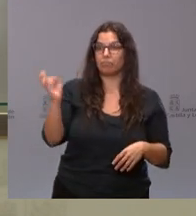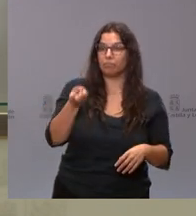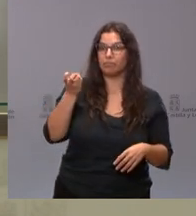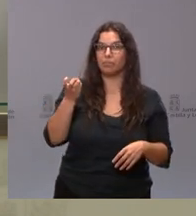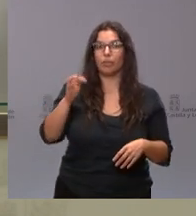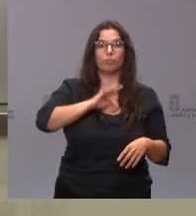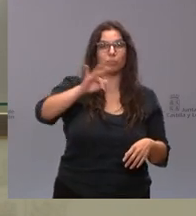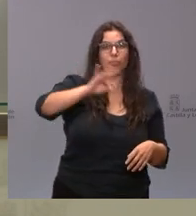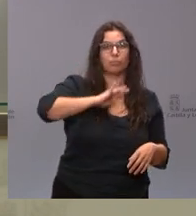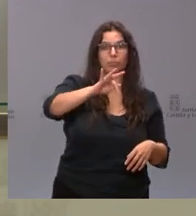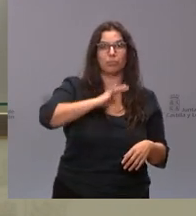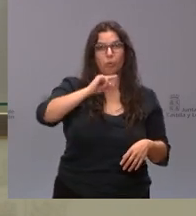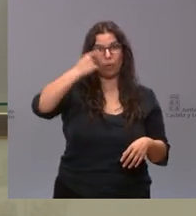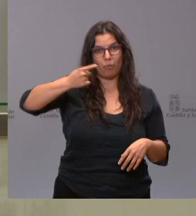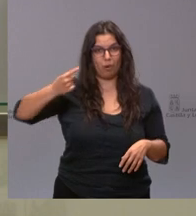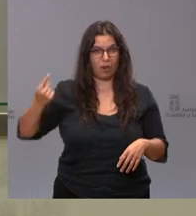Bueno,